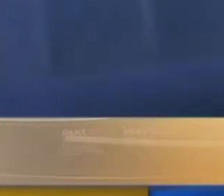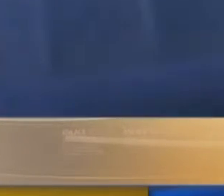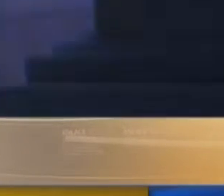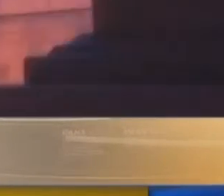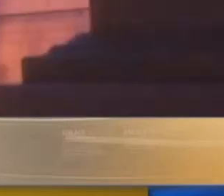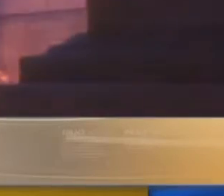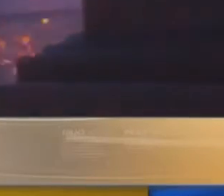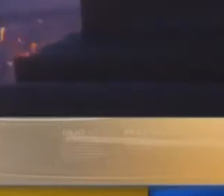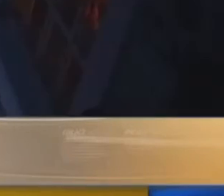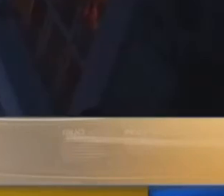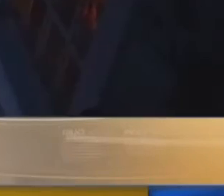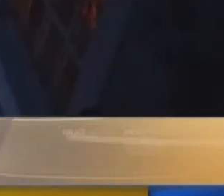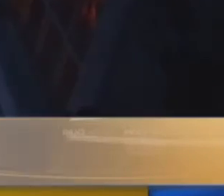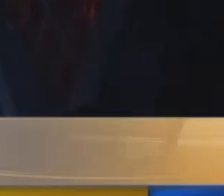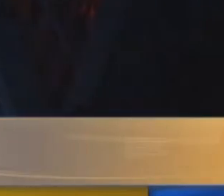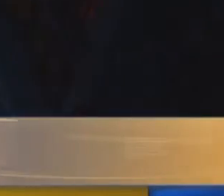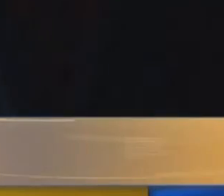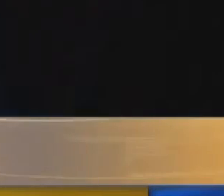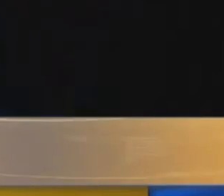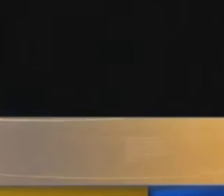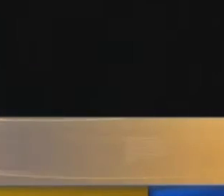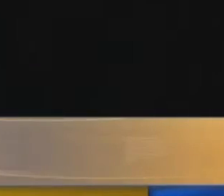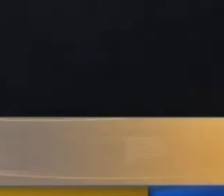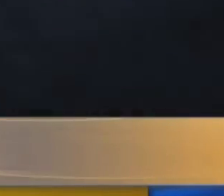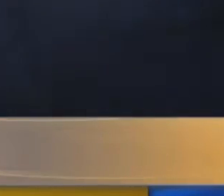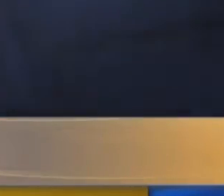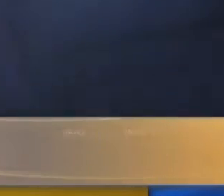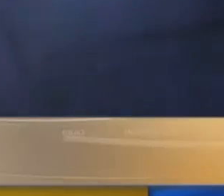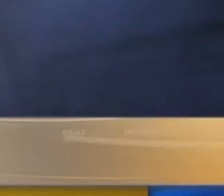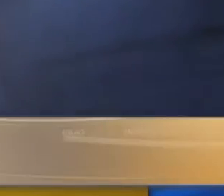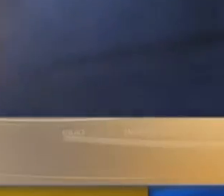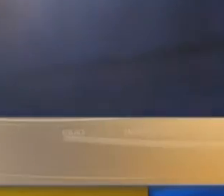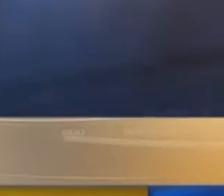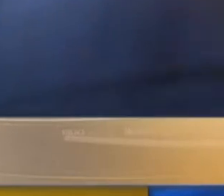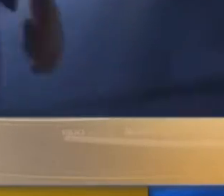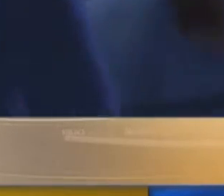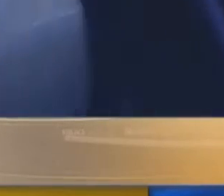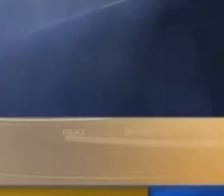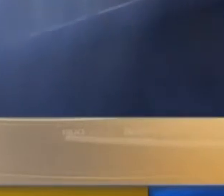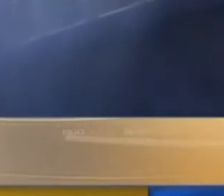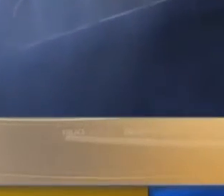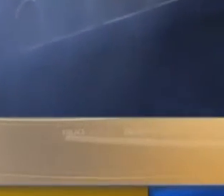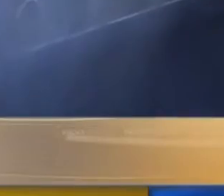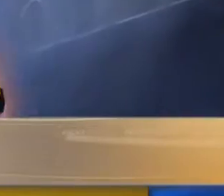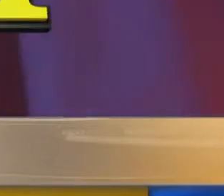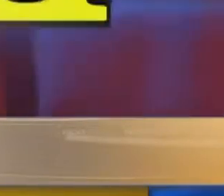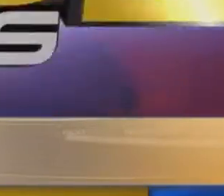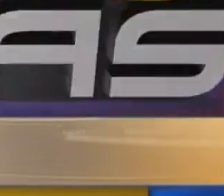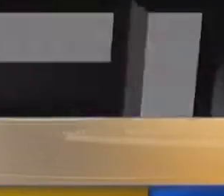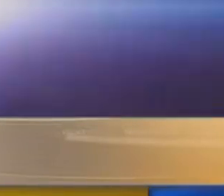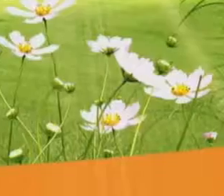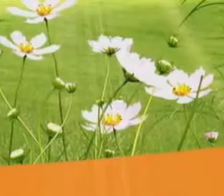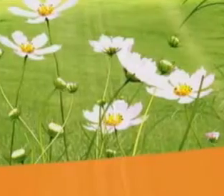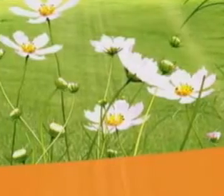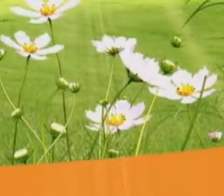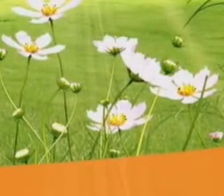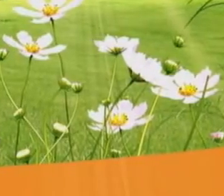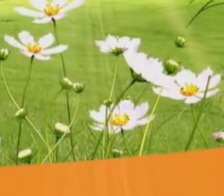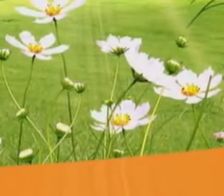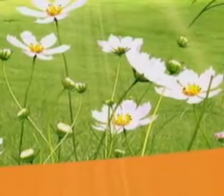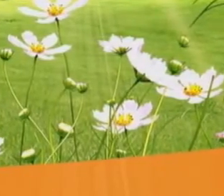en las fiestas mexicanas del Día de Muertos. Esta aventura, llena de suspenso, llegará a las salas de cine en las próximas semanas. Con